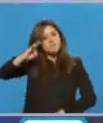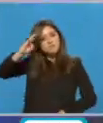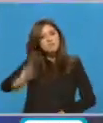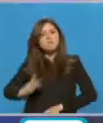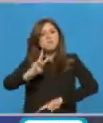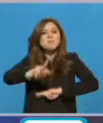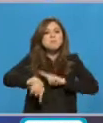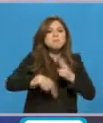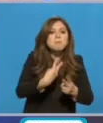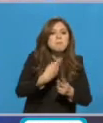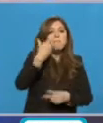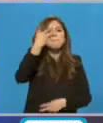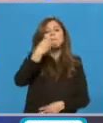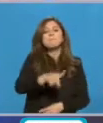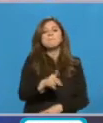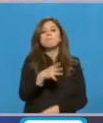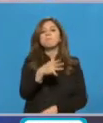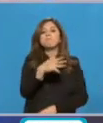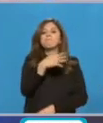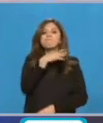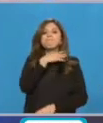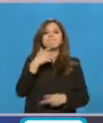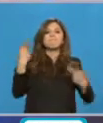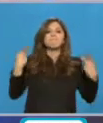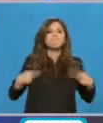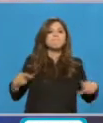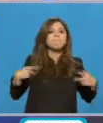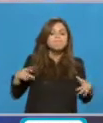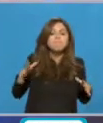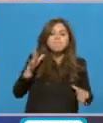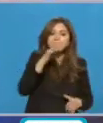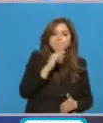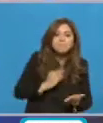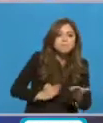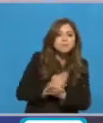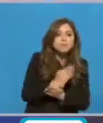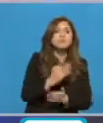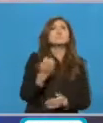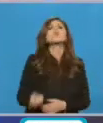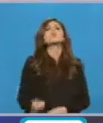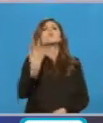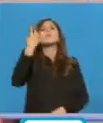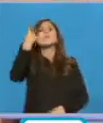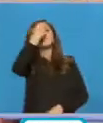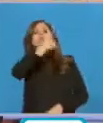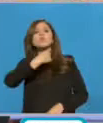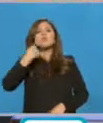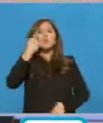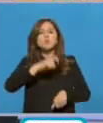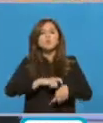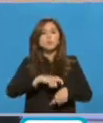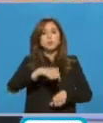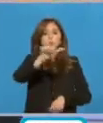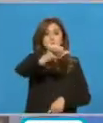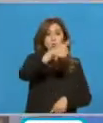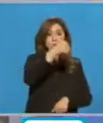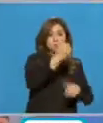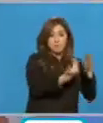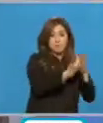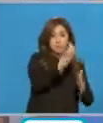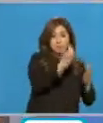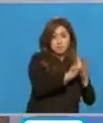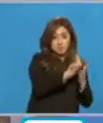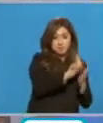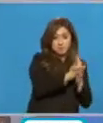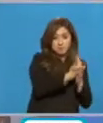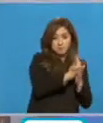puede llegar por de cuestiones la de tráfico. cantidad de gente. De la cantidad de ¿Cuántas gente que horas fue. estuvieron tocando, Sí. Héctor? Fue desde las 11 de la mañana, más o menos,